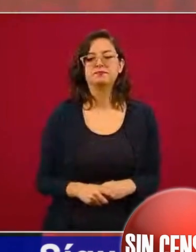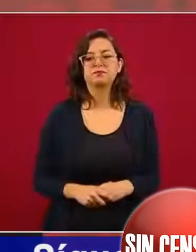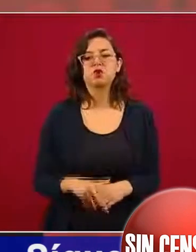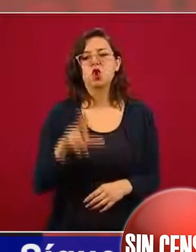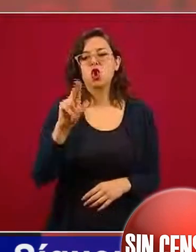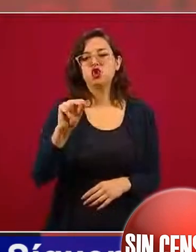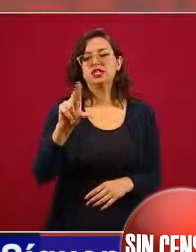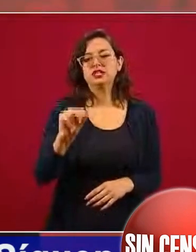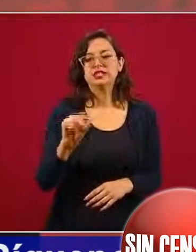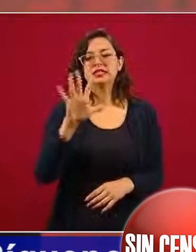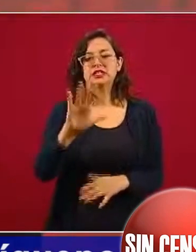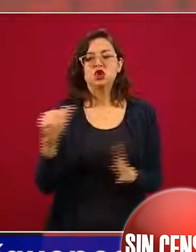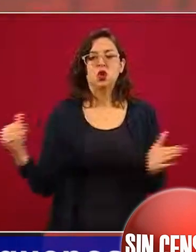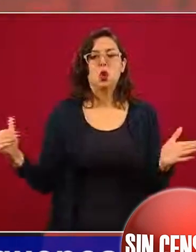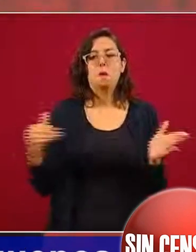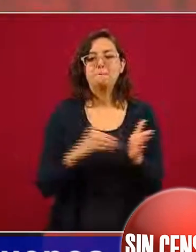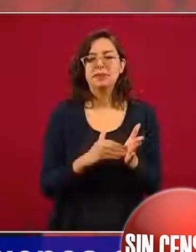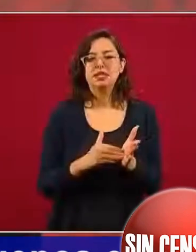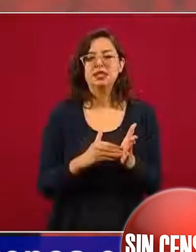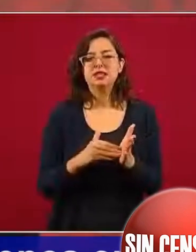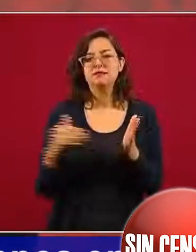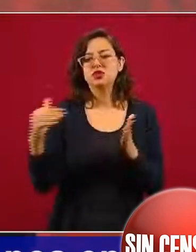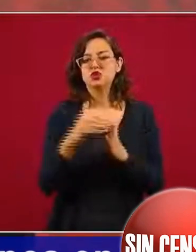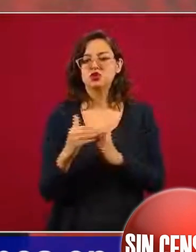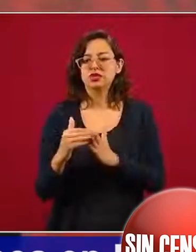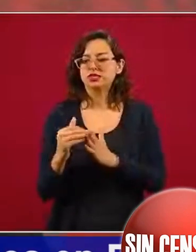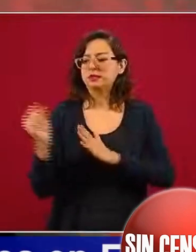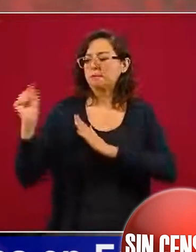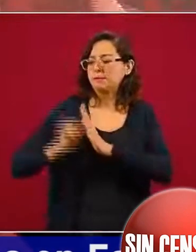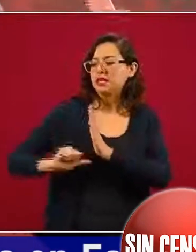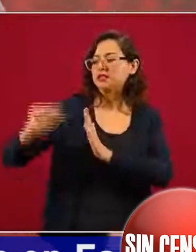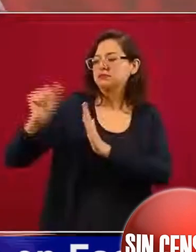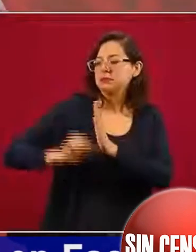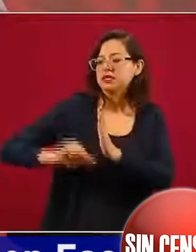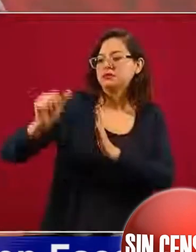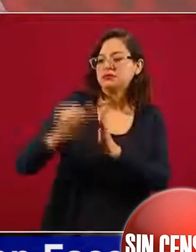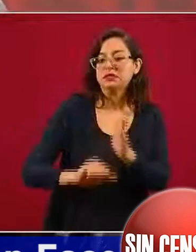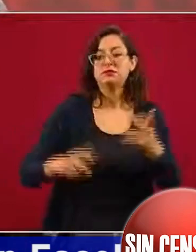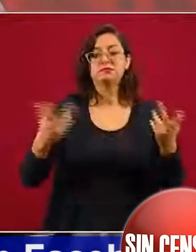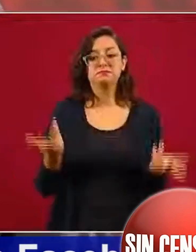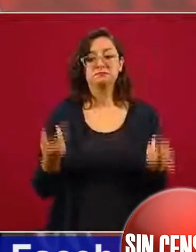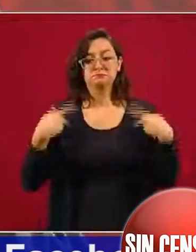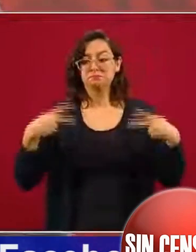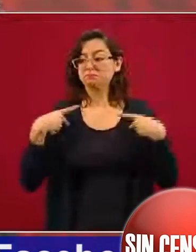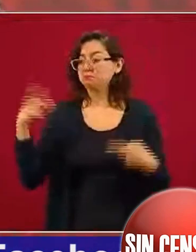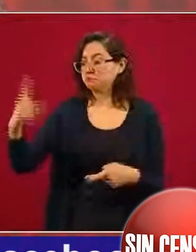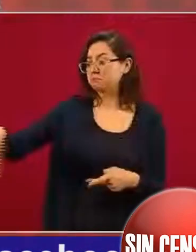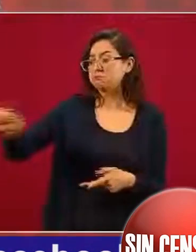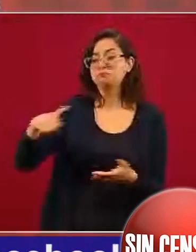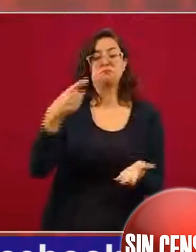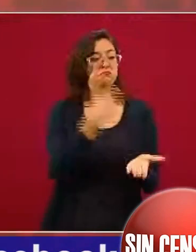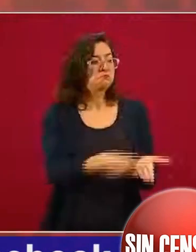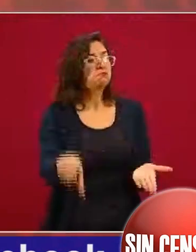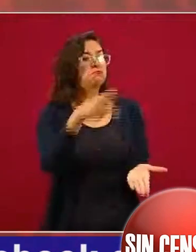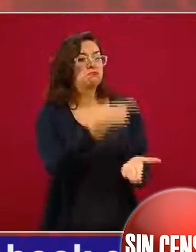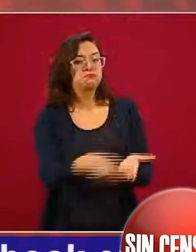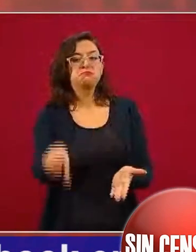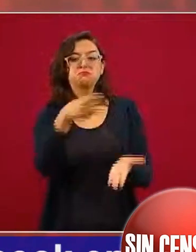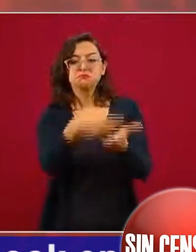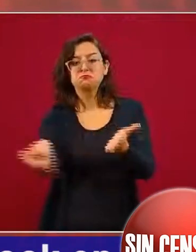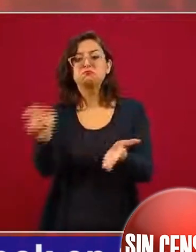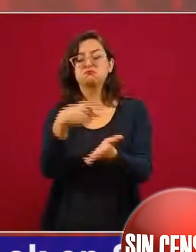85,000 millones por mes. El consumo, la mayor parte de la gente consume en esas